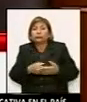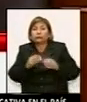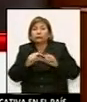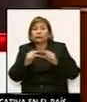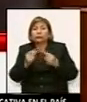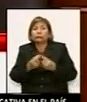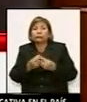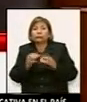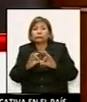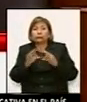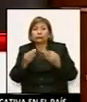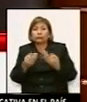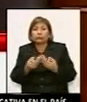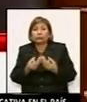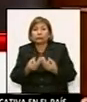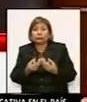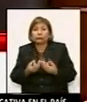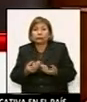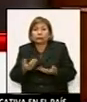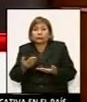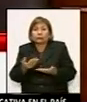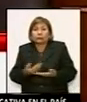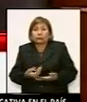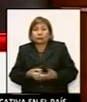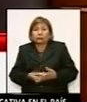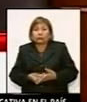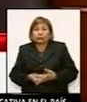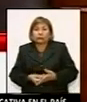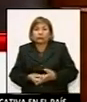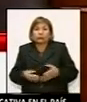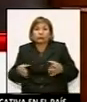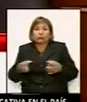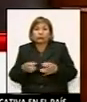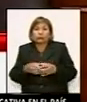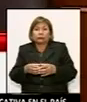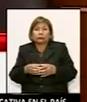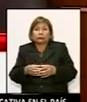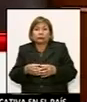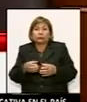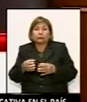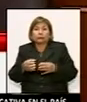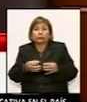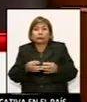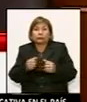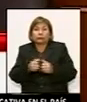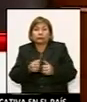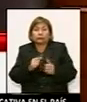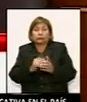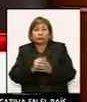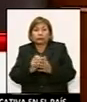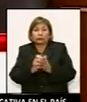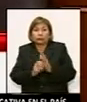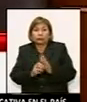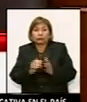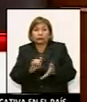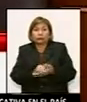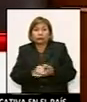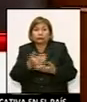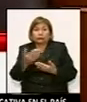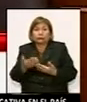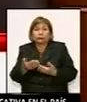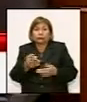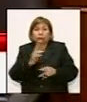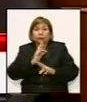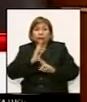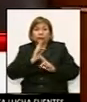familiar, a través de la interoperabilidad y la colaboración entre las entidades competentes que permitan brindar una